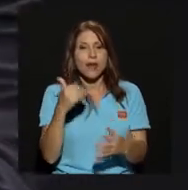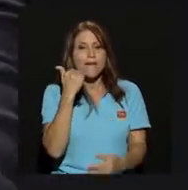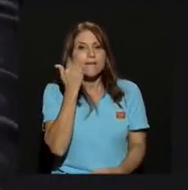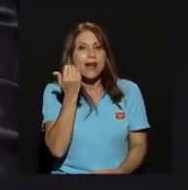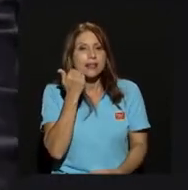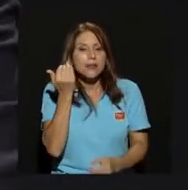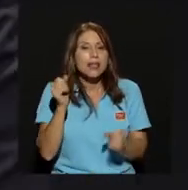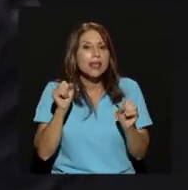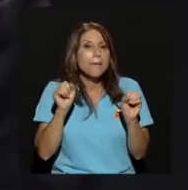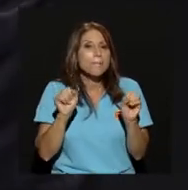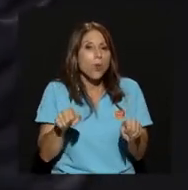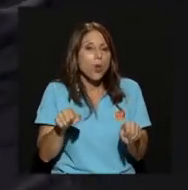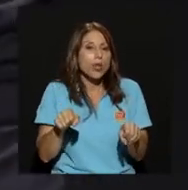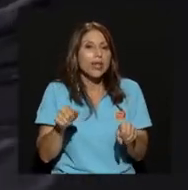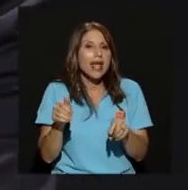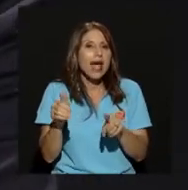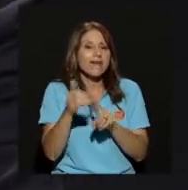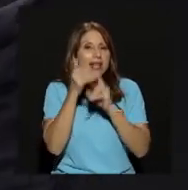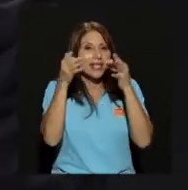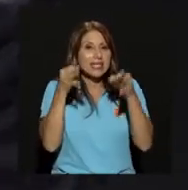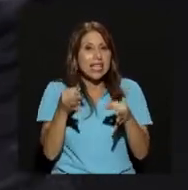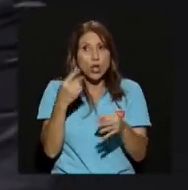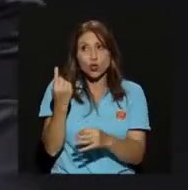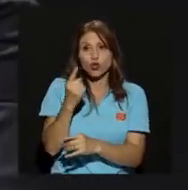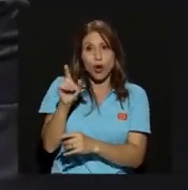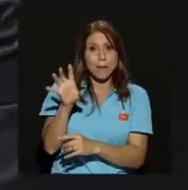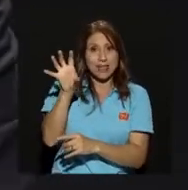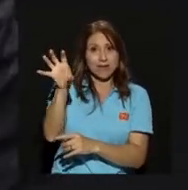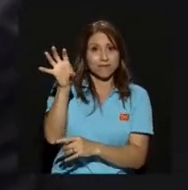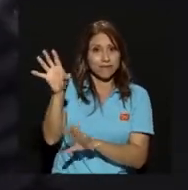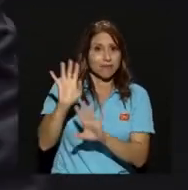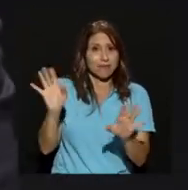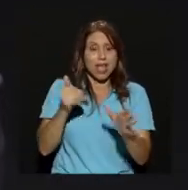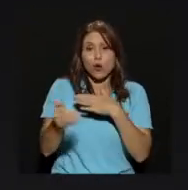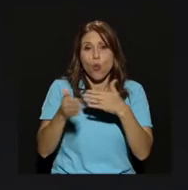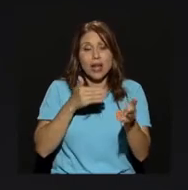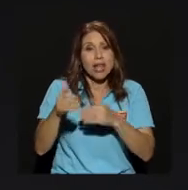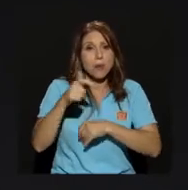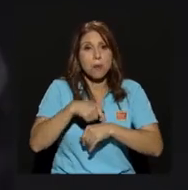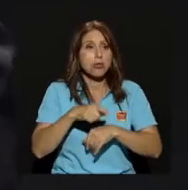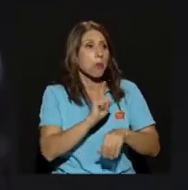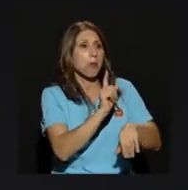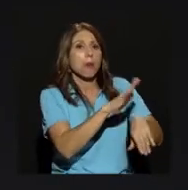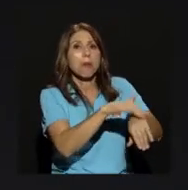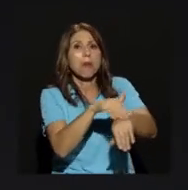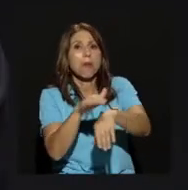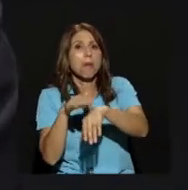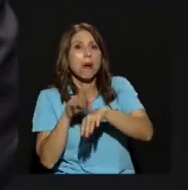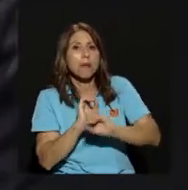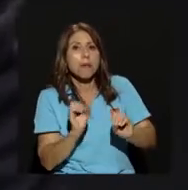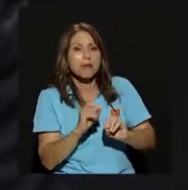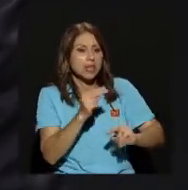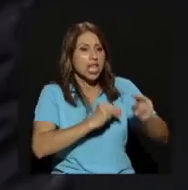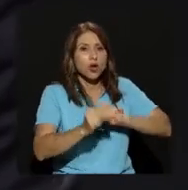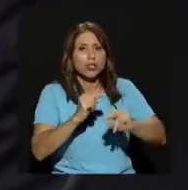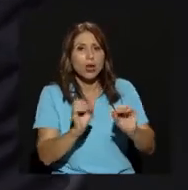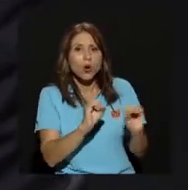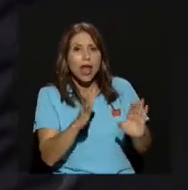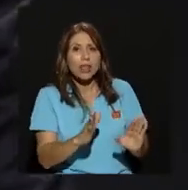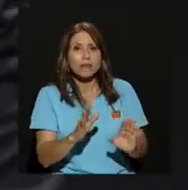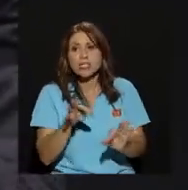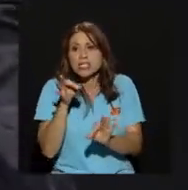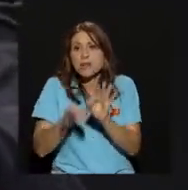pudo haber decidido unilateralmente en cualquier momento sin pedirle permiso a nadie sin negociar con nadie simplemente